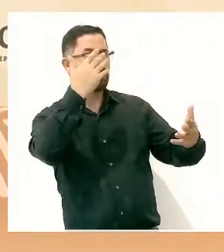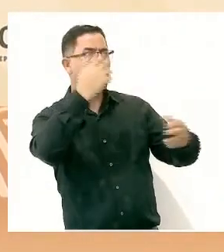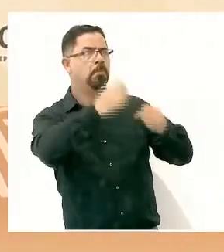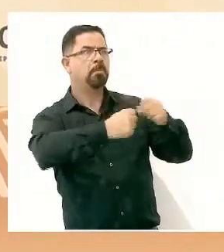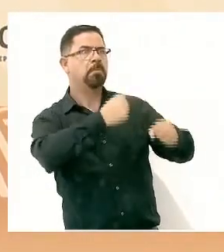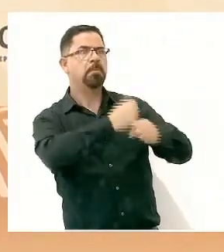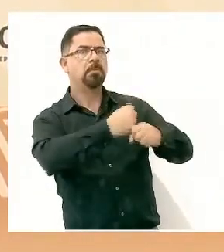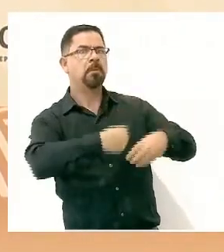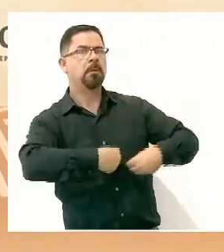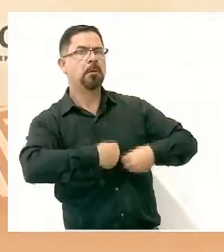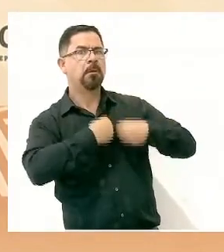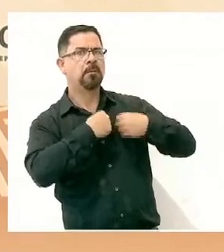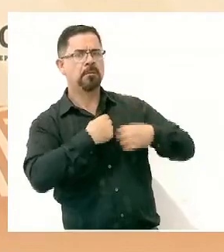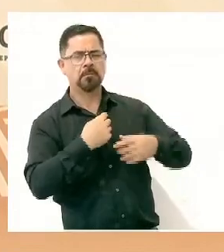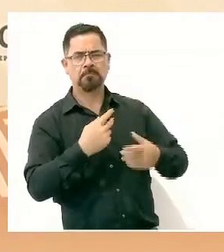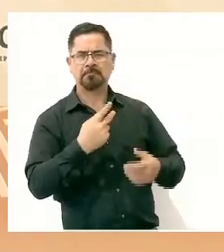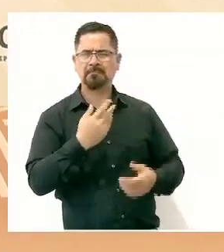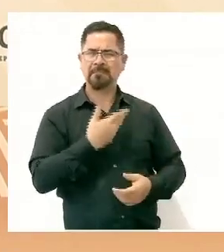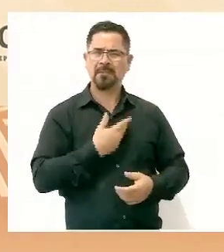les pertenecían.